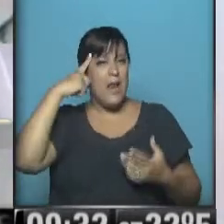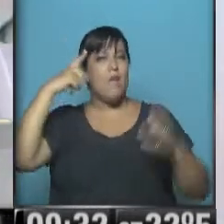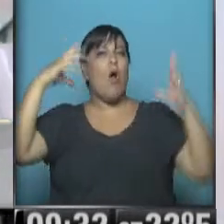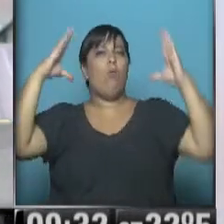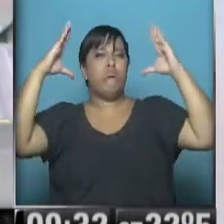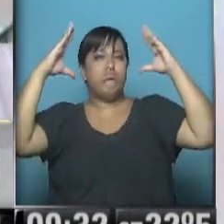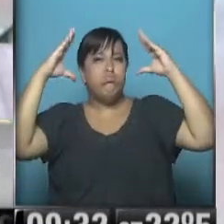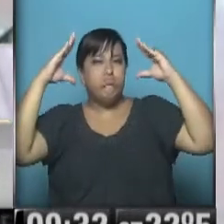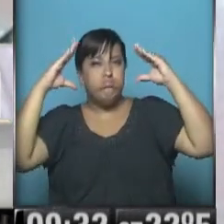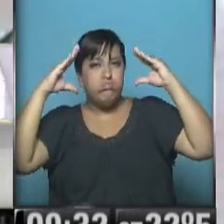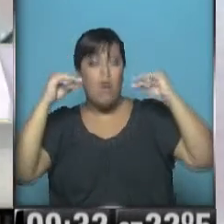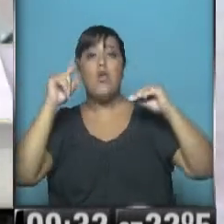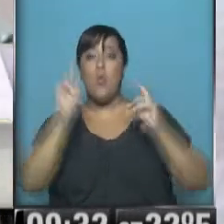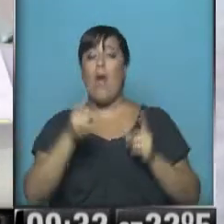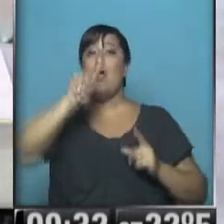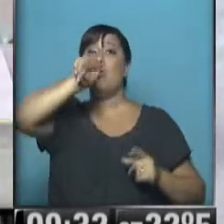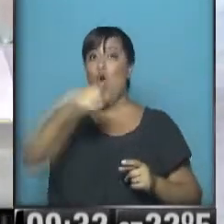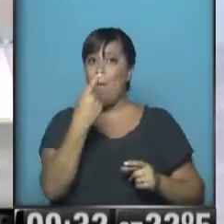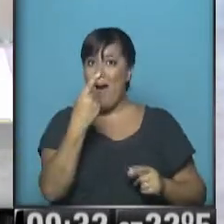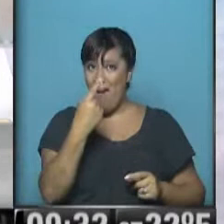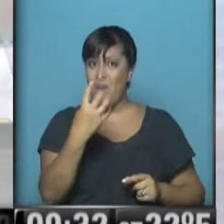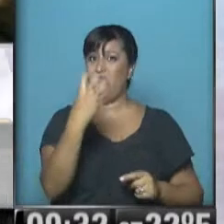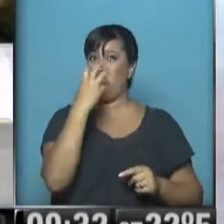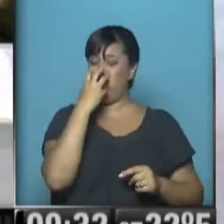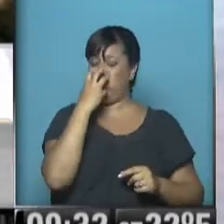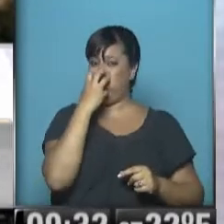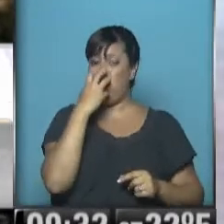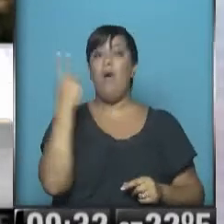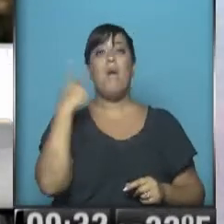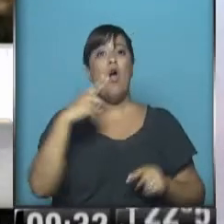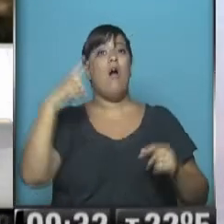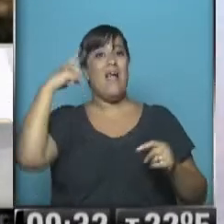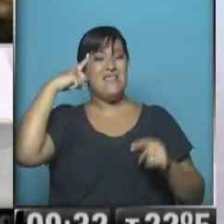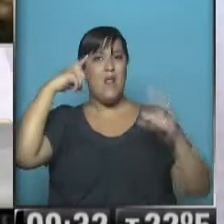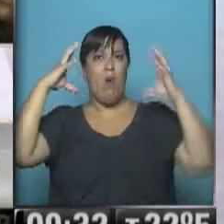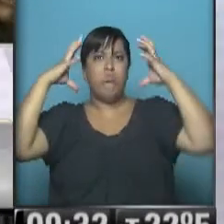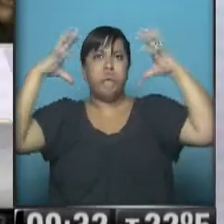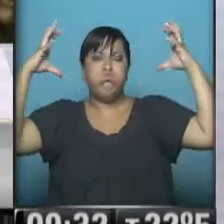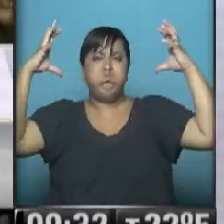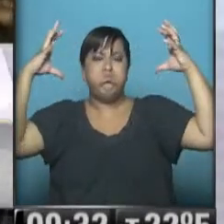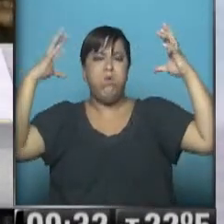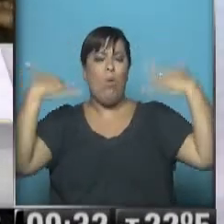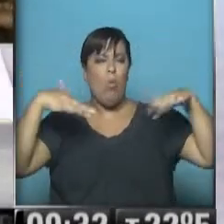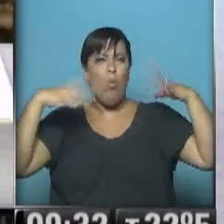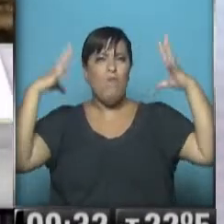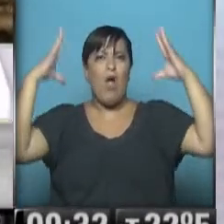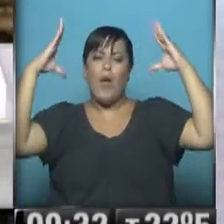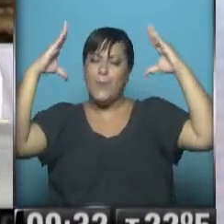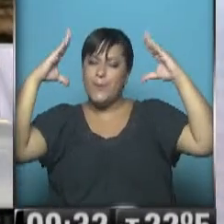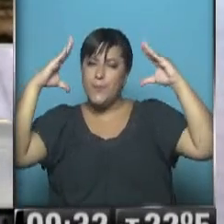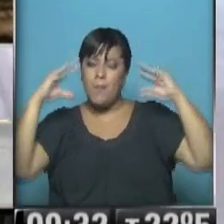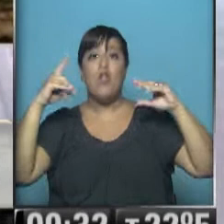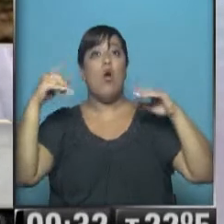ella sigue en coma inducido. Lo más importante era que el cerebro se desinflame, porque habían pasado 2 o 3 días y el cerebro seguía muy inflamado. Entonces